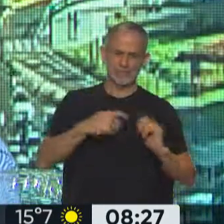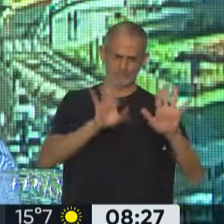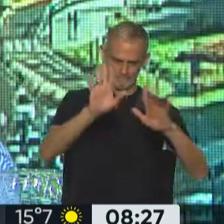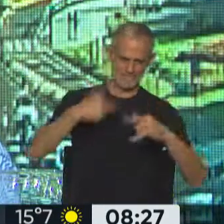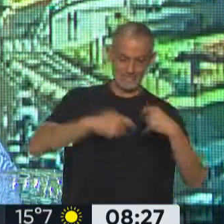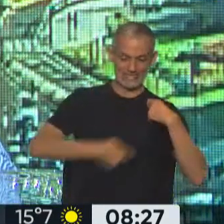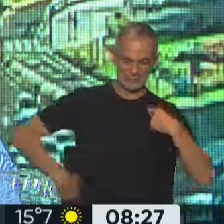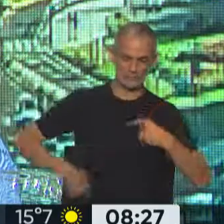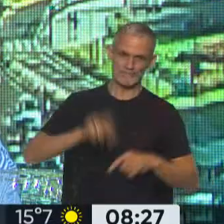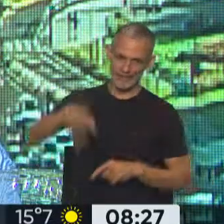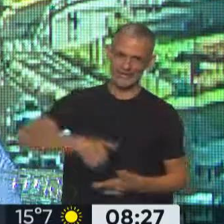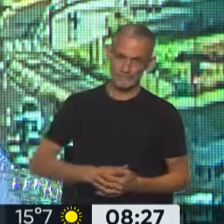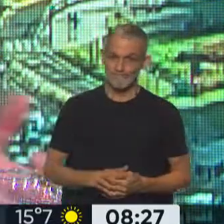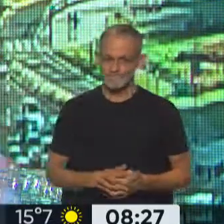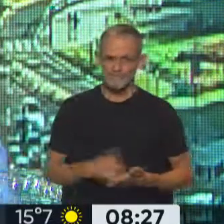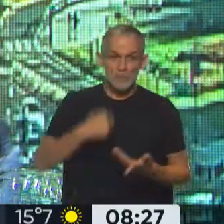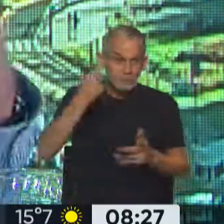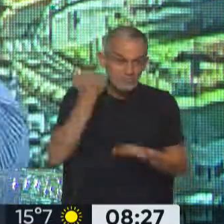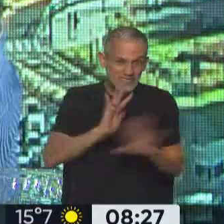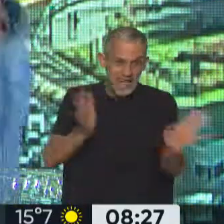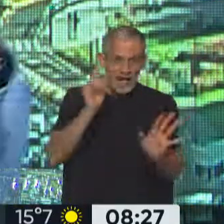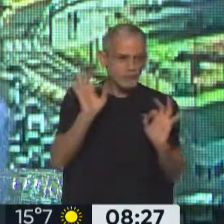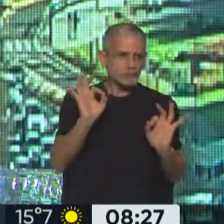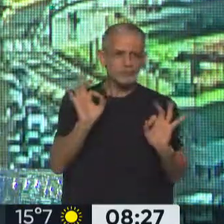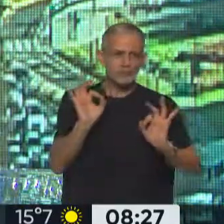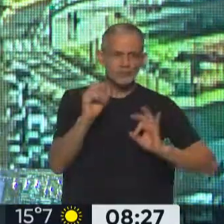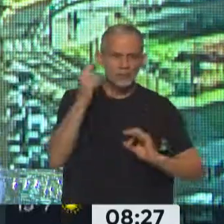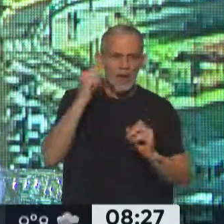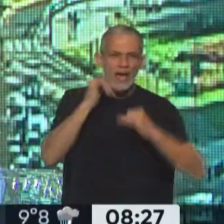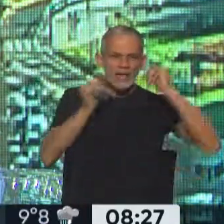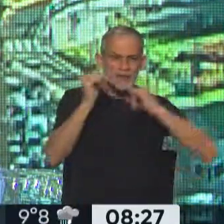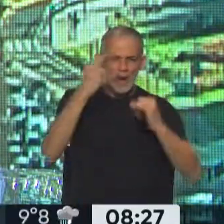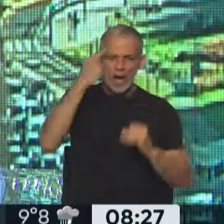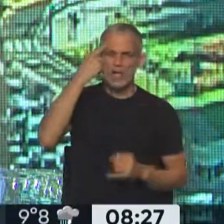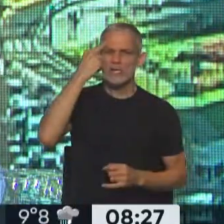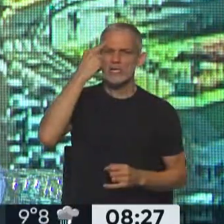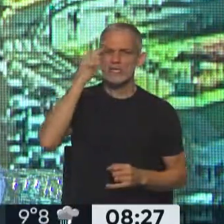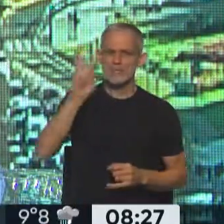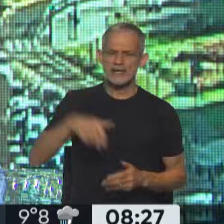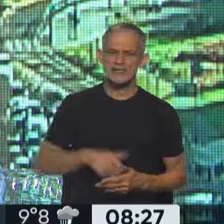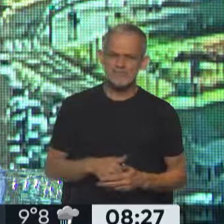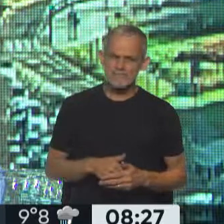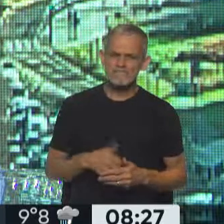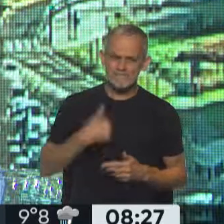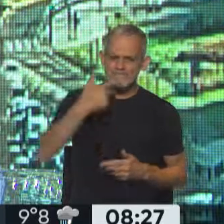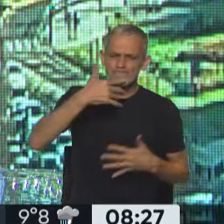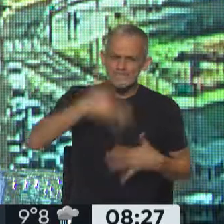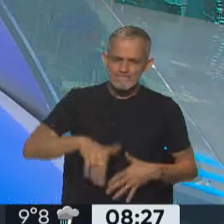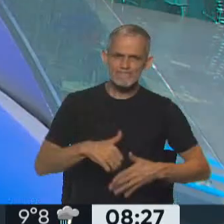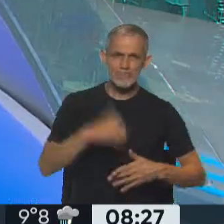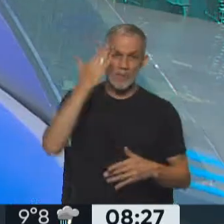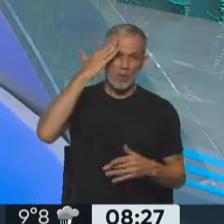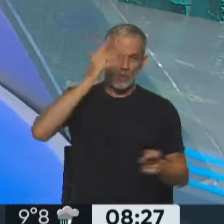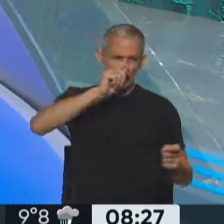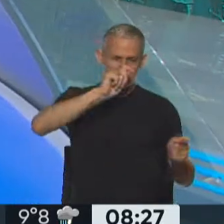cinturón nada más que eso es tratar de que entre toda esta problemática Vial que entren en la gente no cambiar la cultura